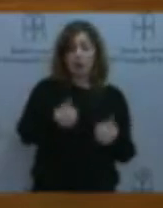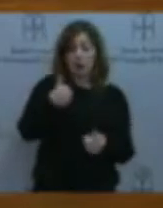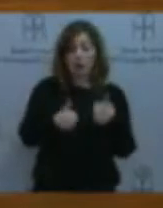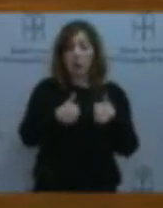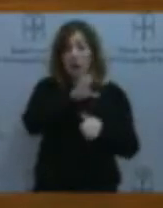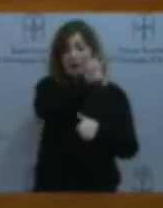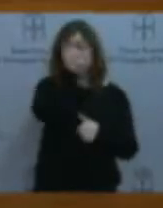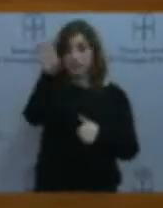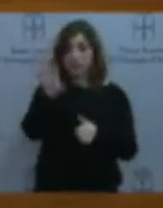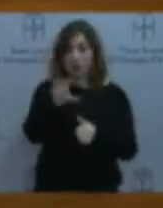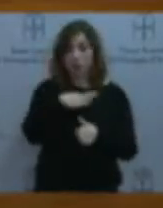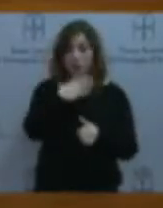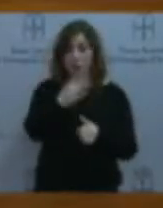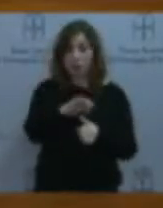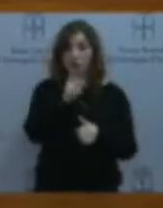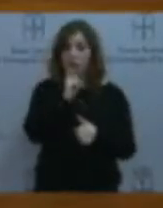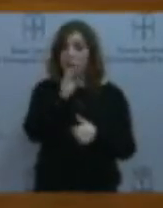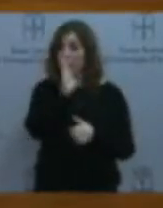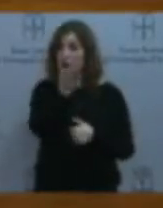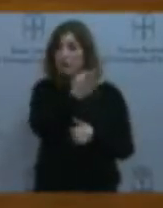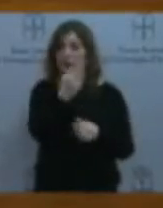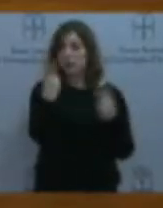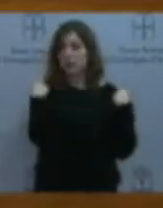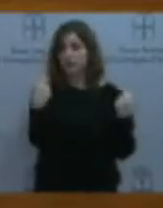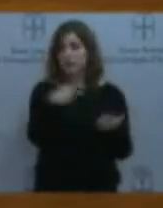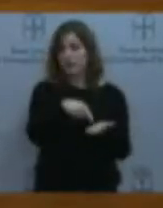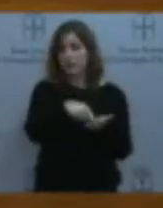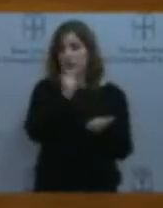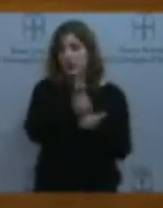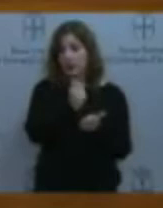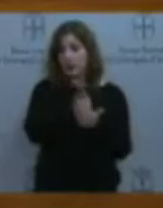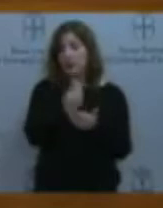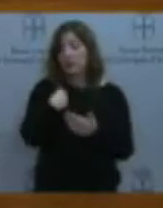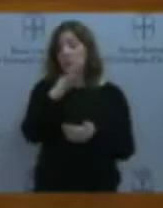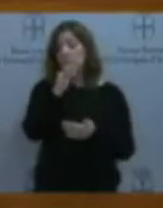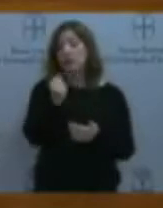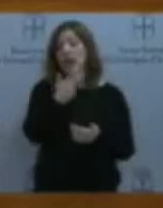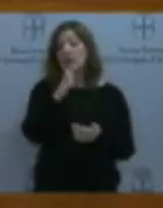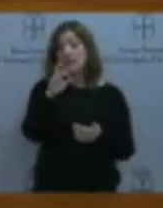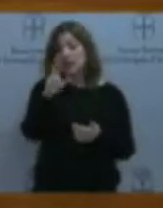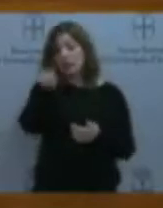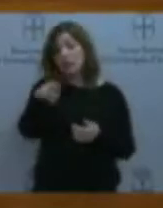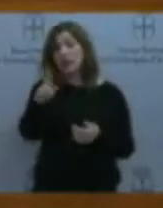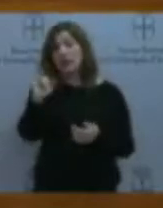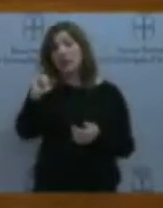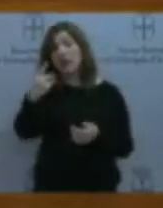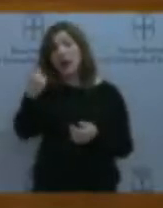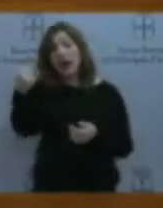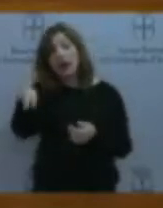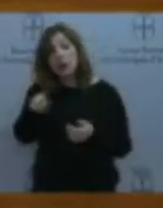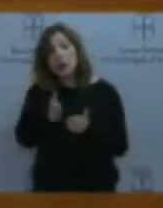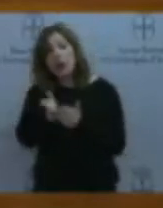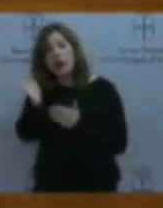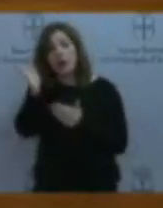Estados. ¿Cómo? Con atribuciones fiscales. Y empieza a irse con Thatcher y con Reagan hacia un dualismo y hacia un